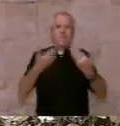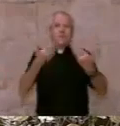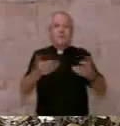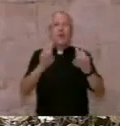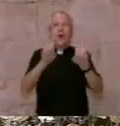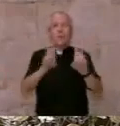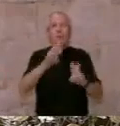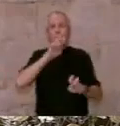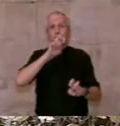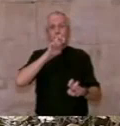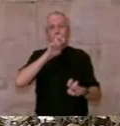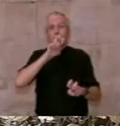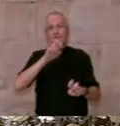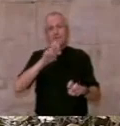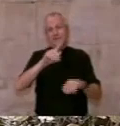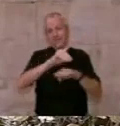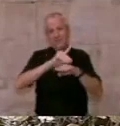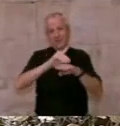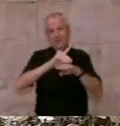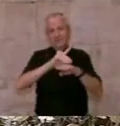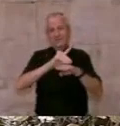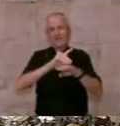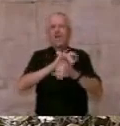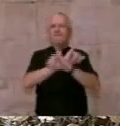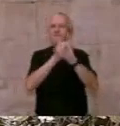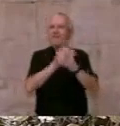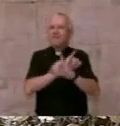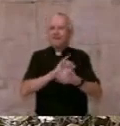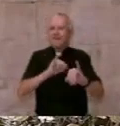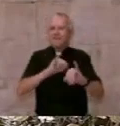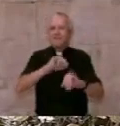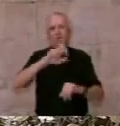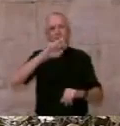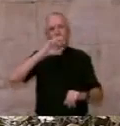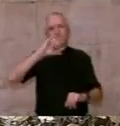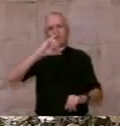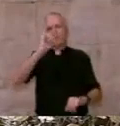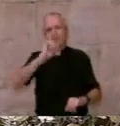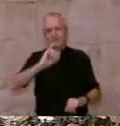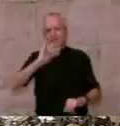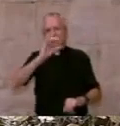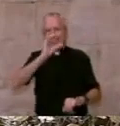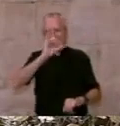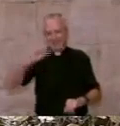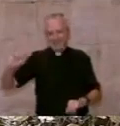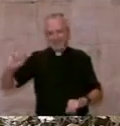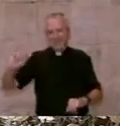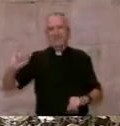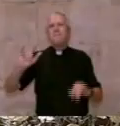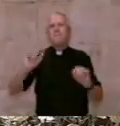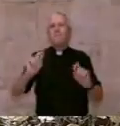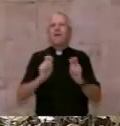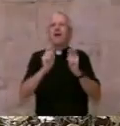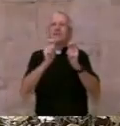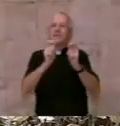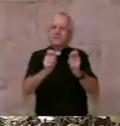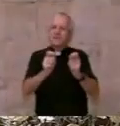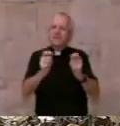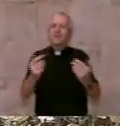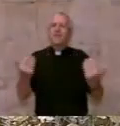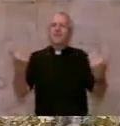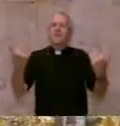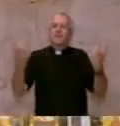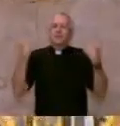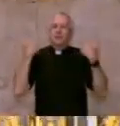de Tortosa. Enhorabuena, querido Monseñor Sergi Gordo Rodríguez, por la designación del Santo